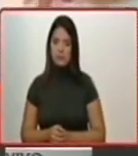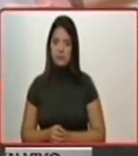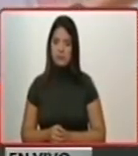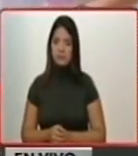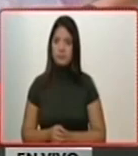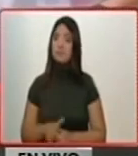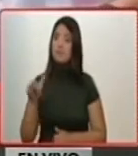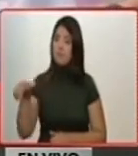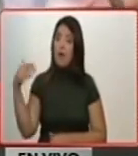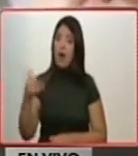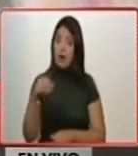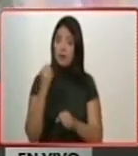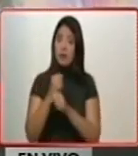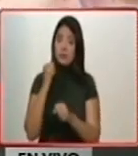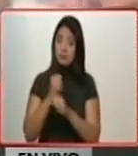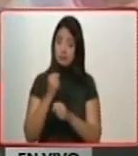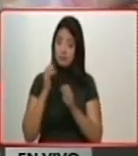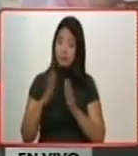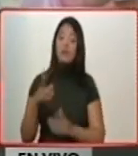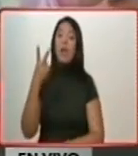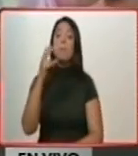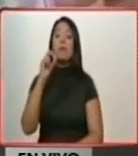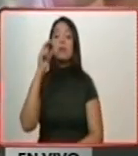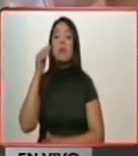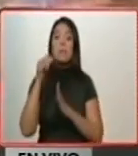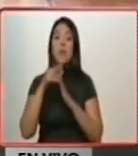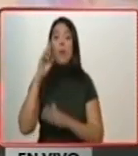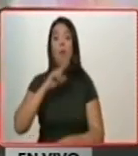Aquí hay pescadores que con